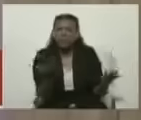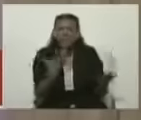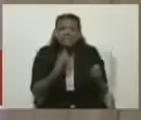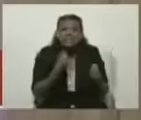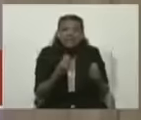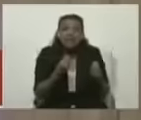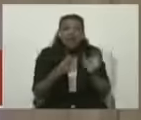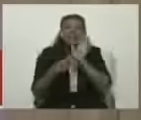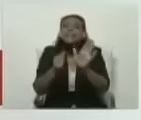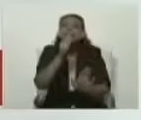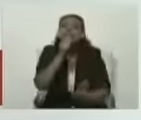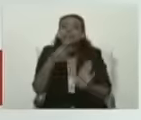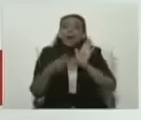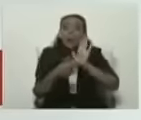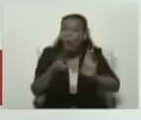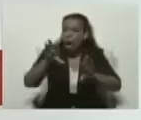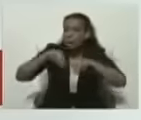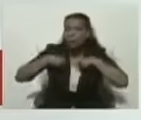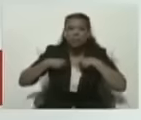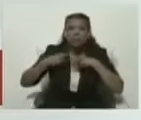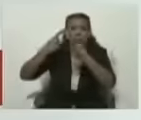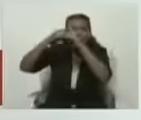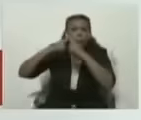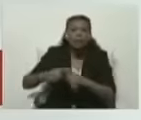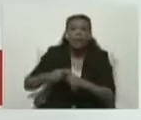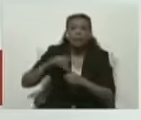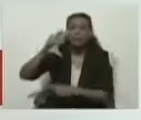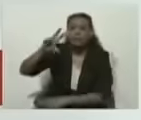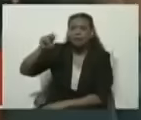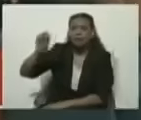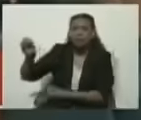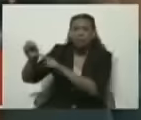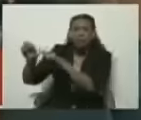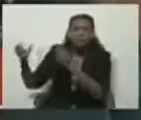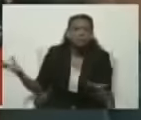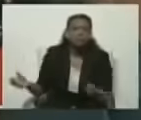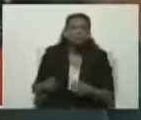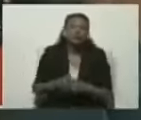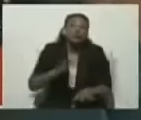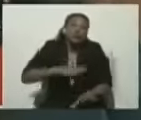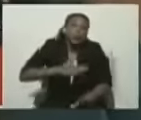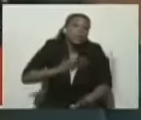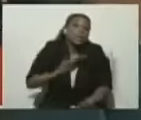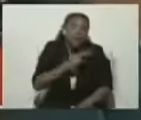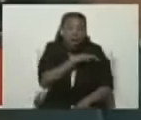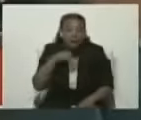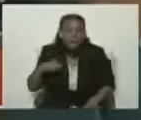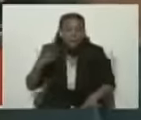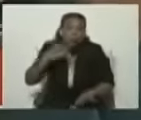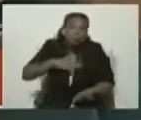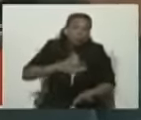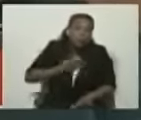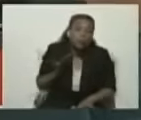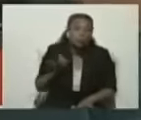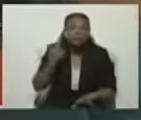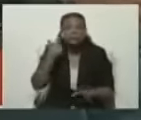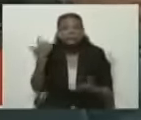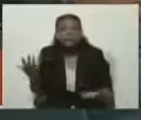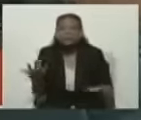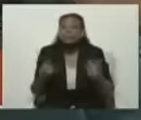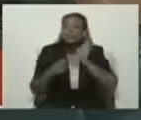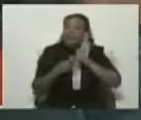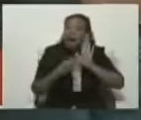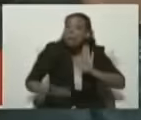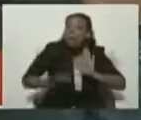siquiera señalan que van a reconocer el resultado electoral. Nosotros quisiéramos, por eso